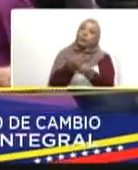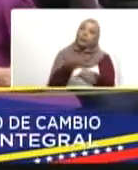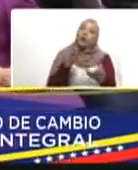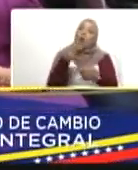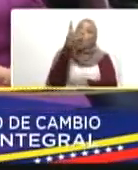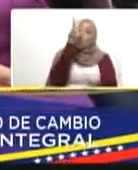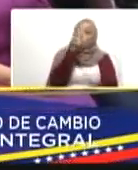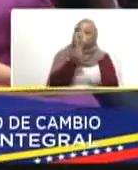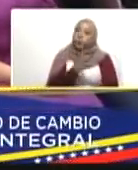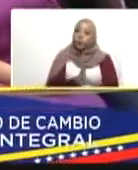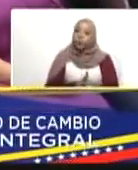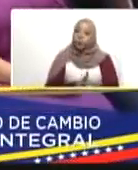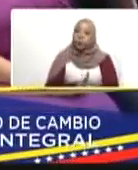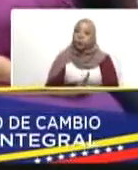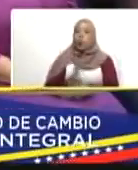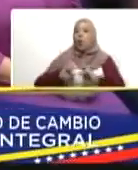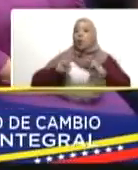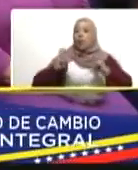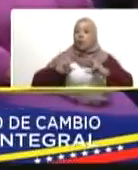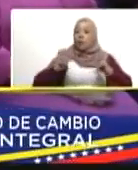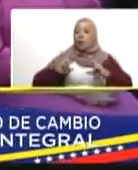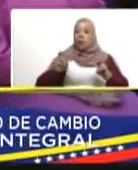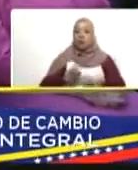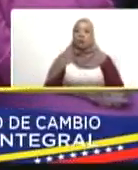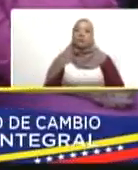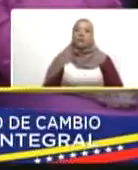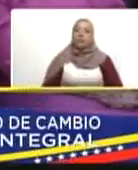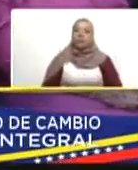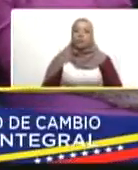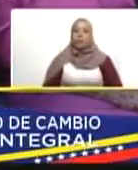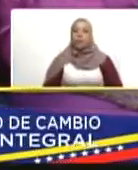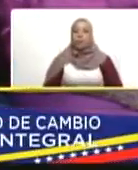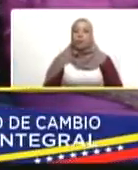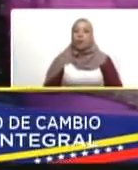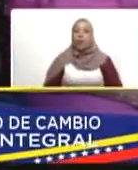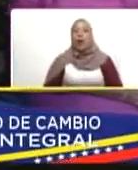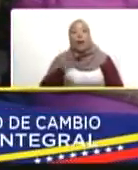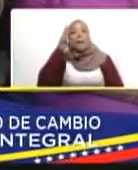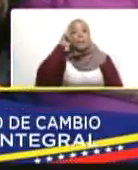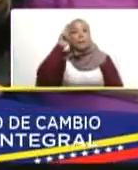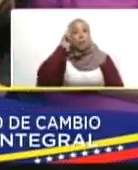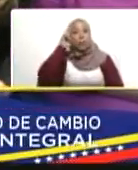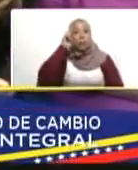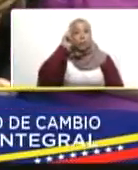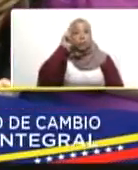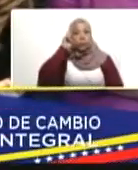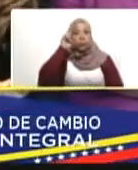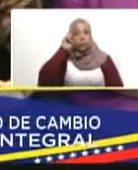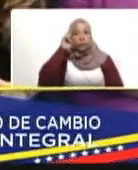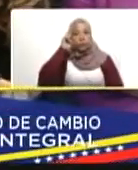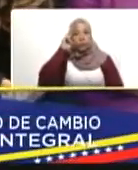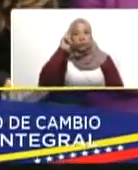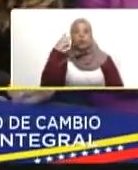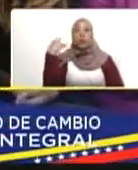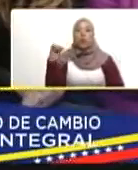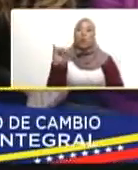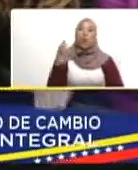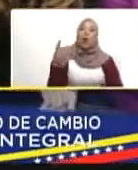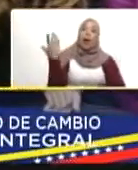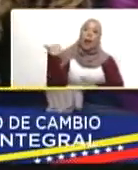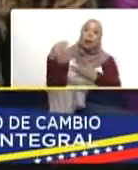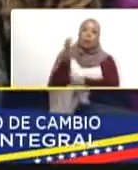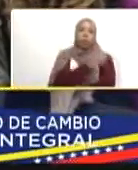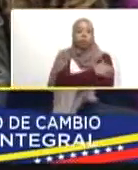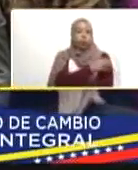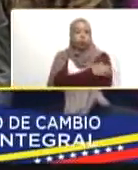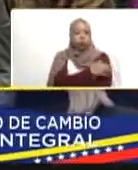diario de estos temas si hacemos memoria cuando la extrema derecha convirtió la economía en